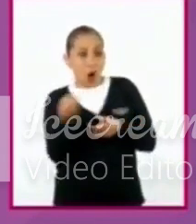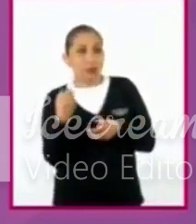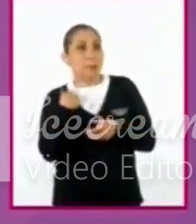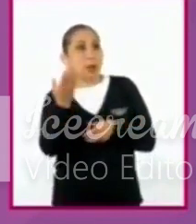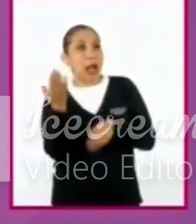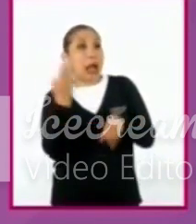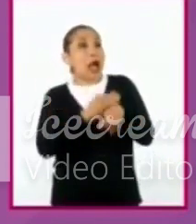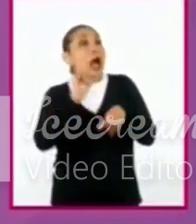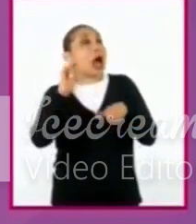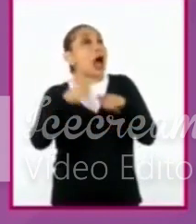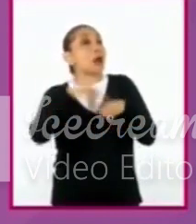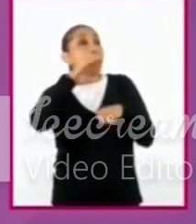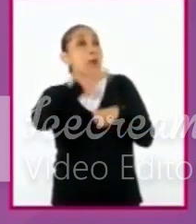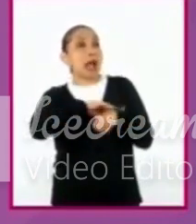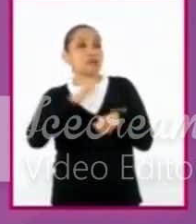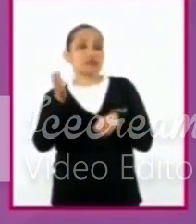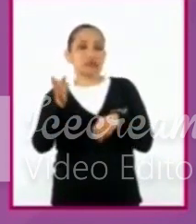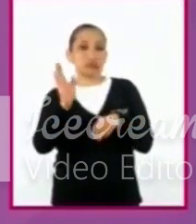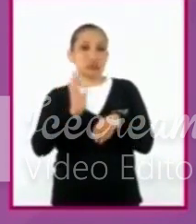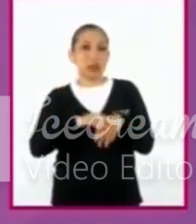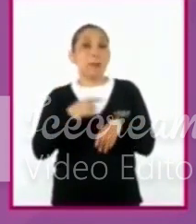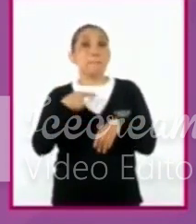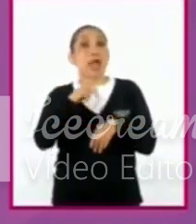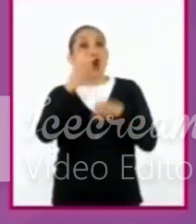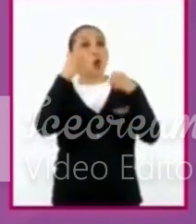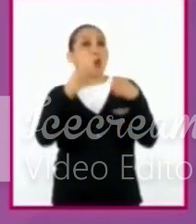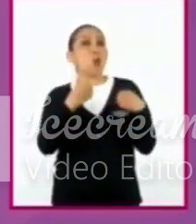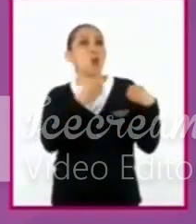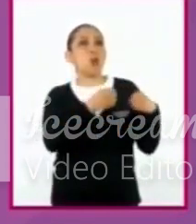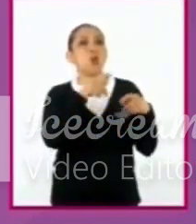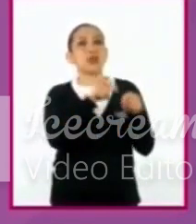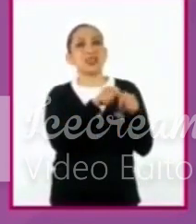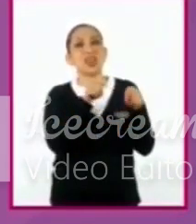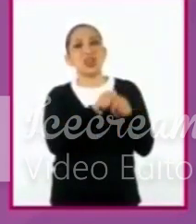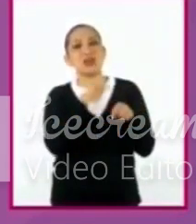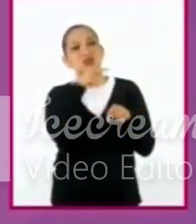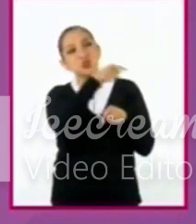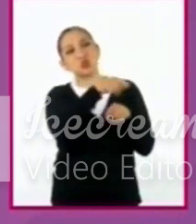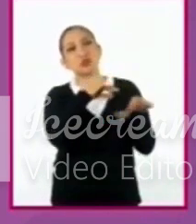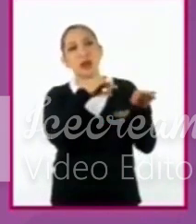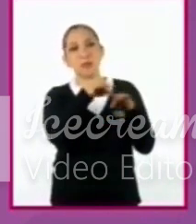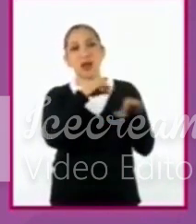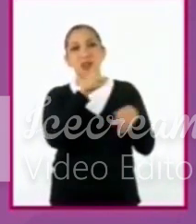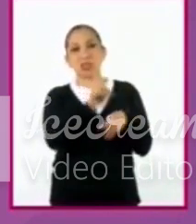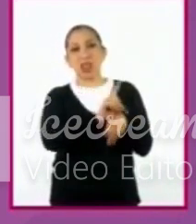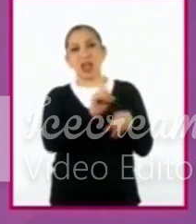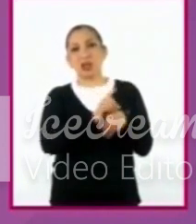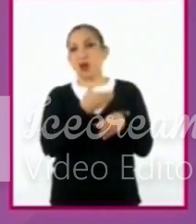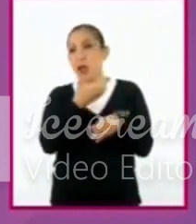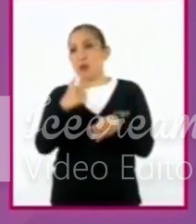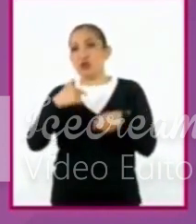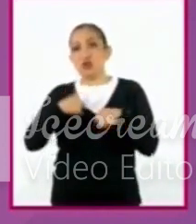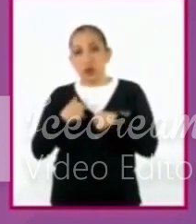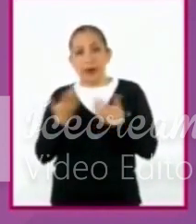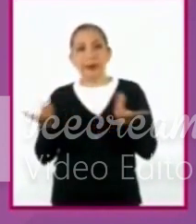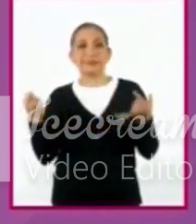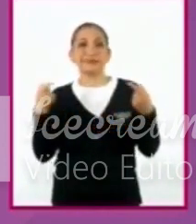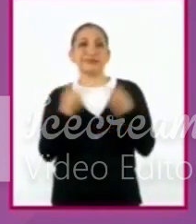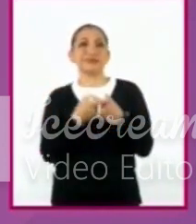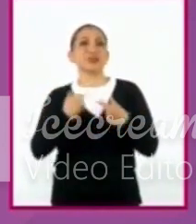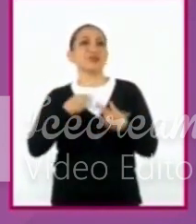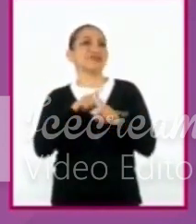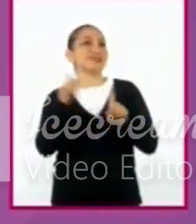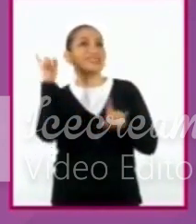que me castigase si no la sabía. Pero las ocupaciones de mi tío y mi dedicación al trabajo diario del campo contrariaban mis